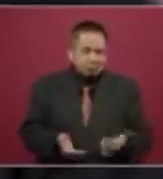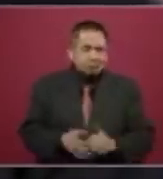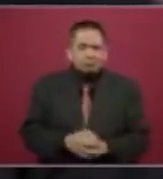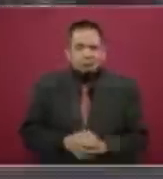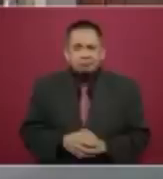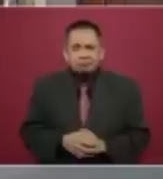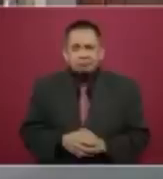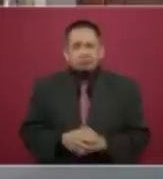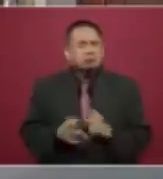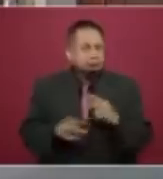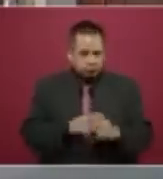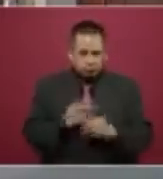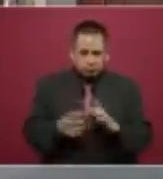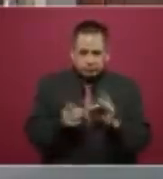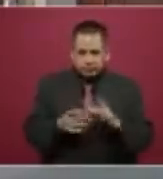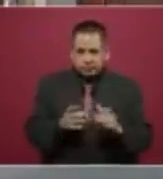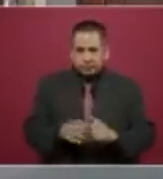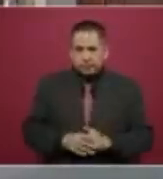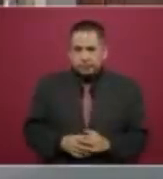Vamos